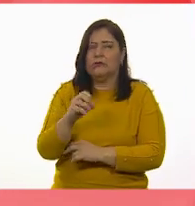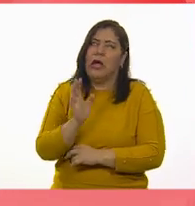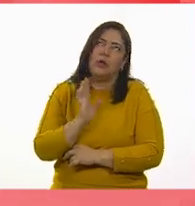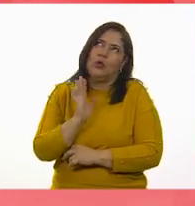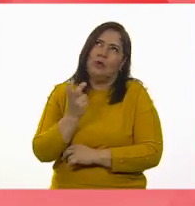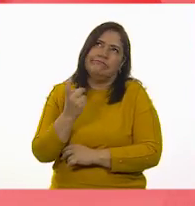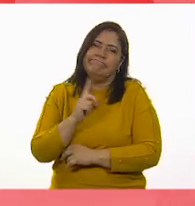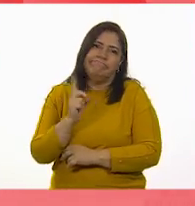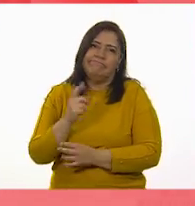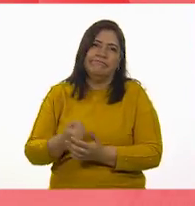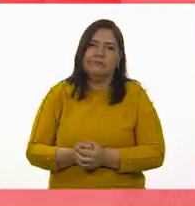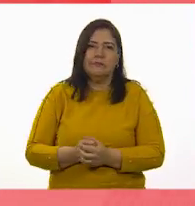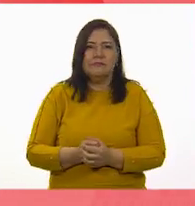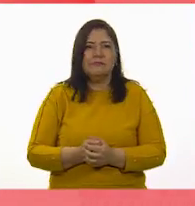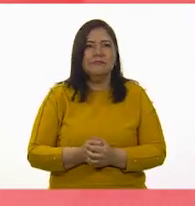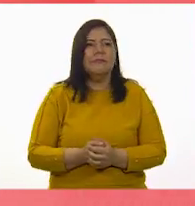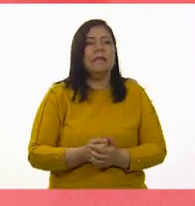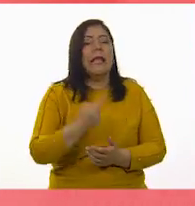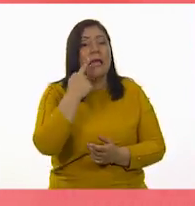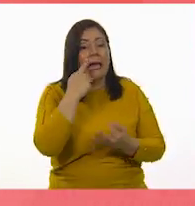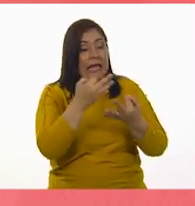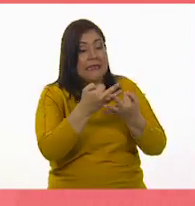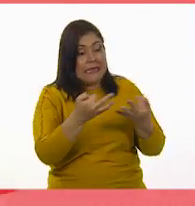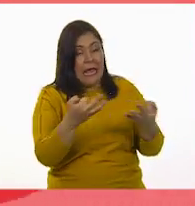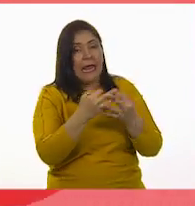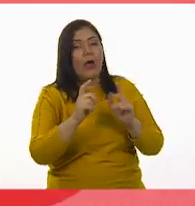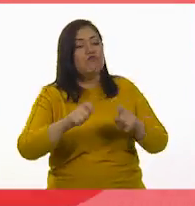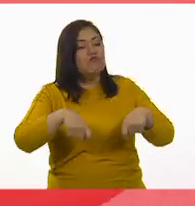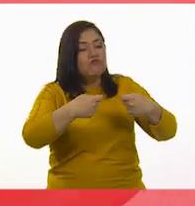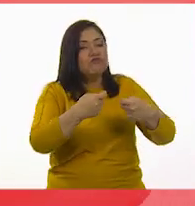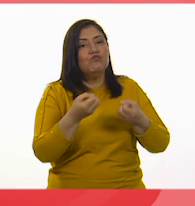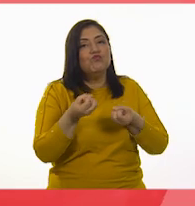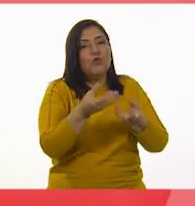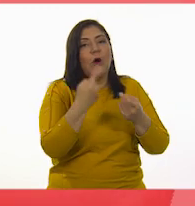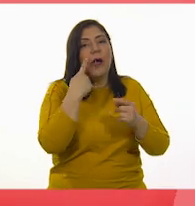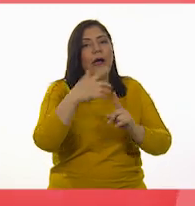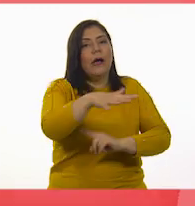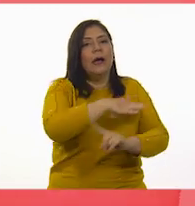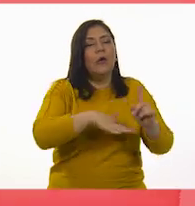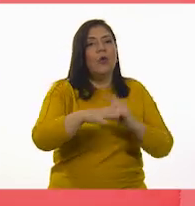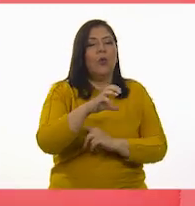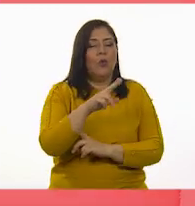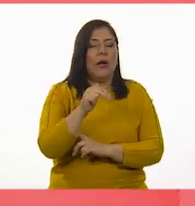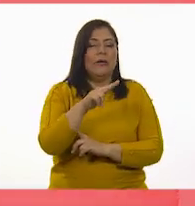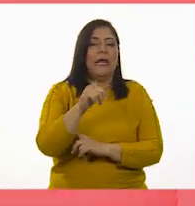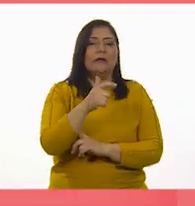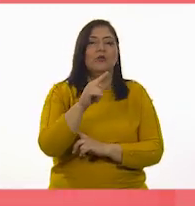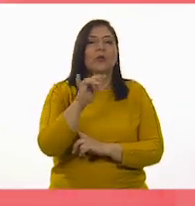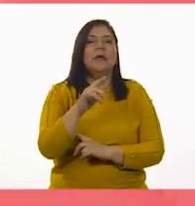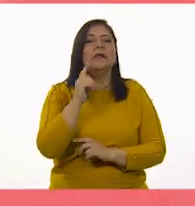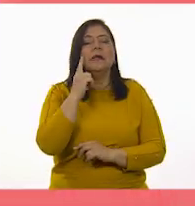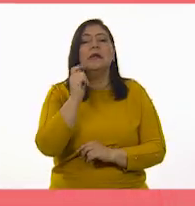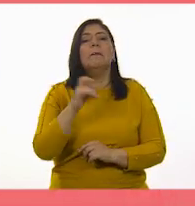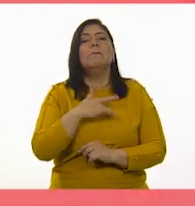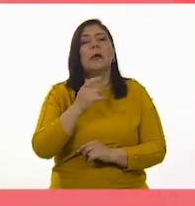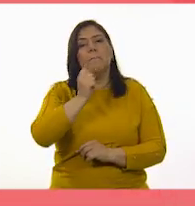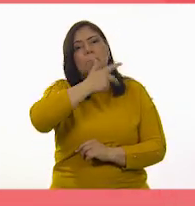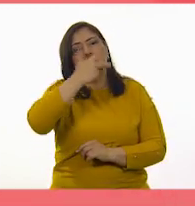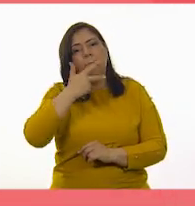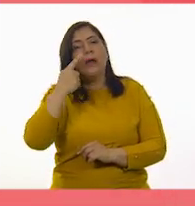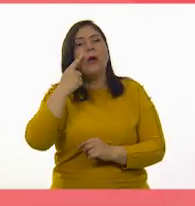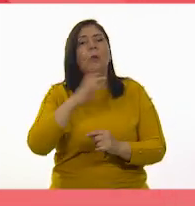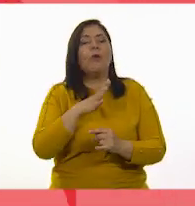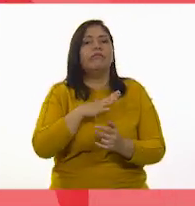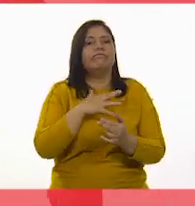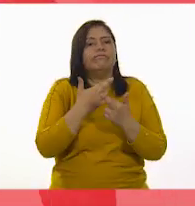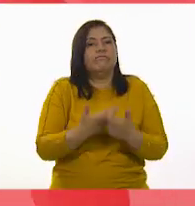No, de esas no. Estas tierras que regalaron estaban en una zona denominada Cuanaxcuatl, que en purépecha significa lugar montuoso de